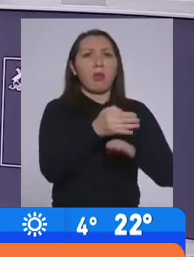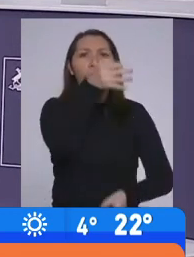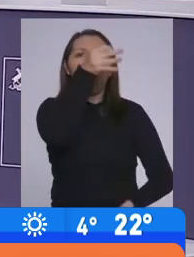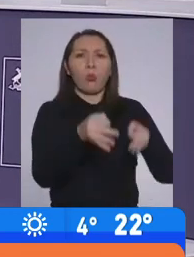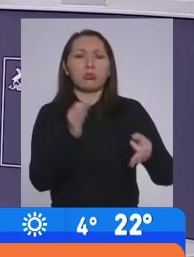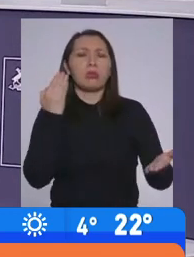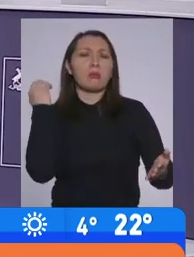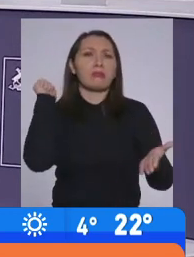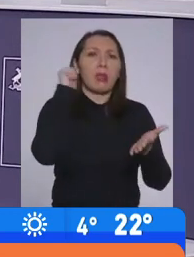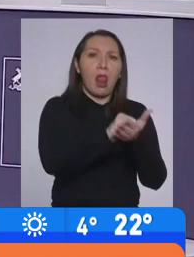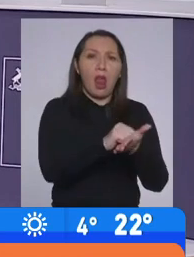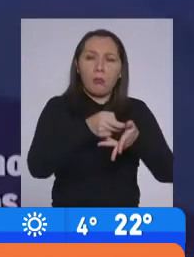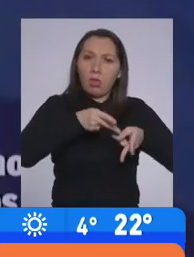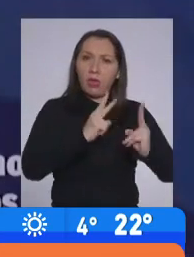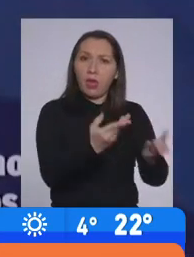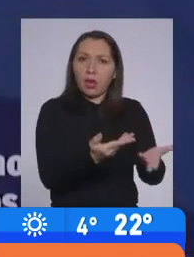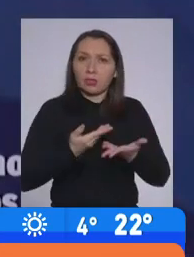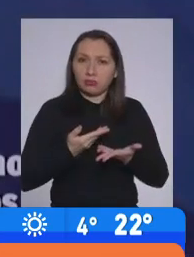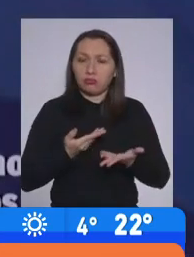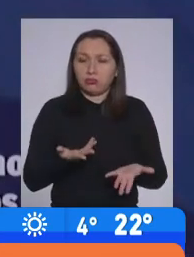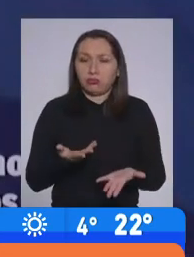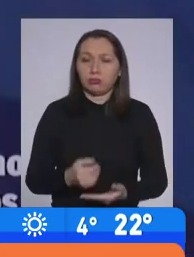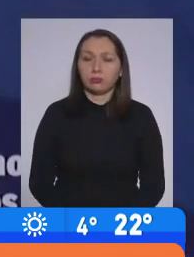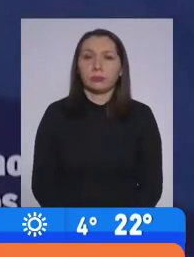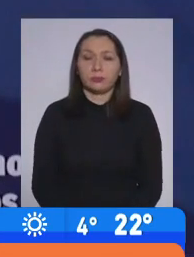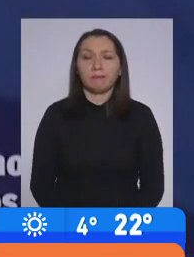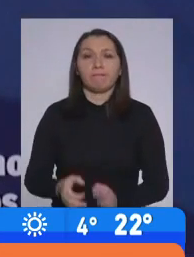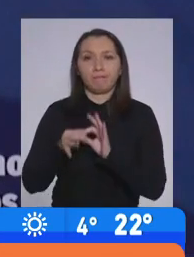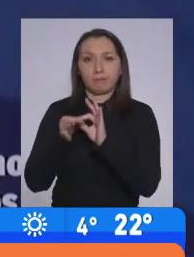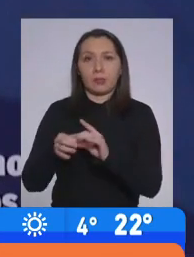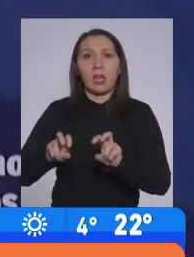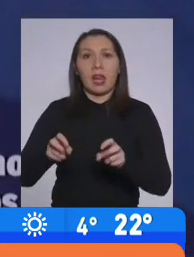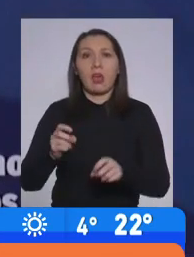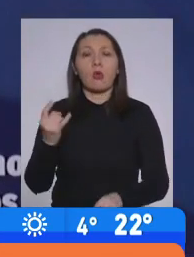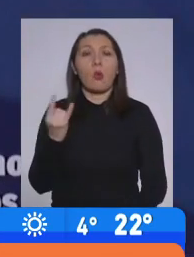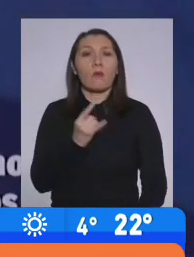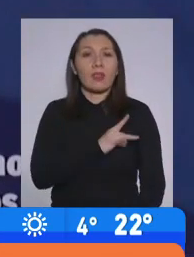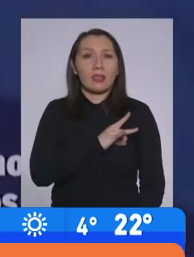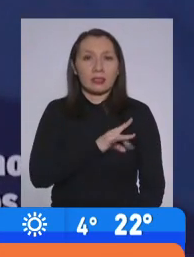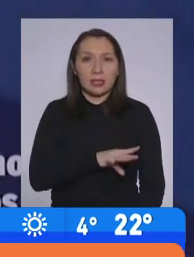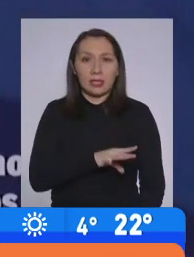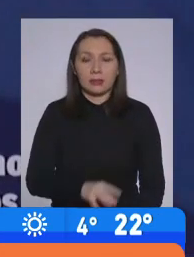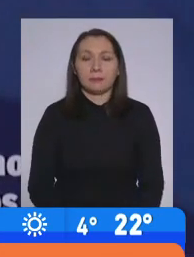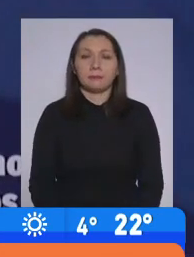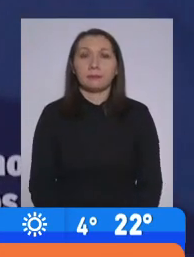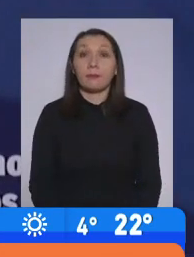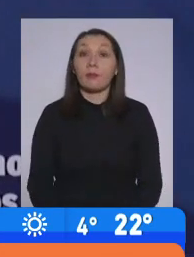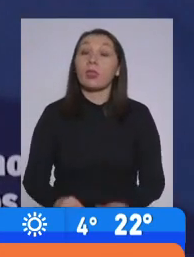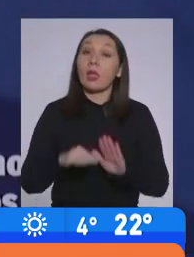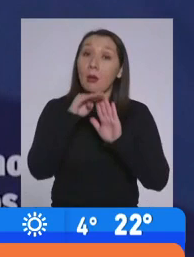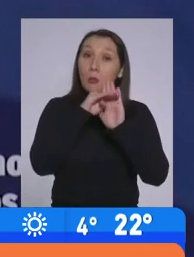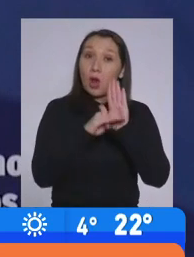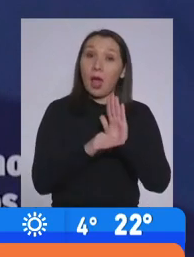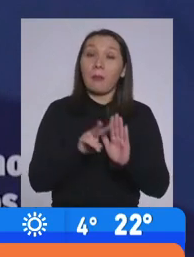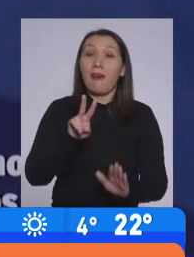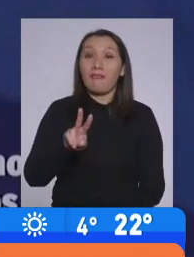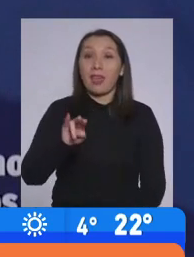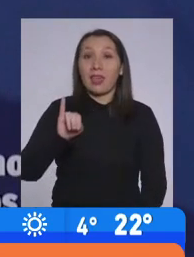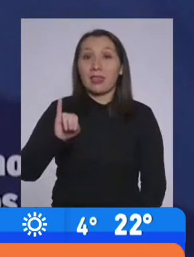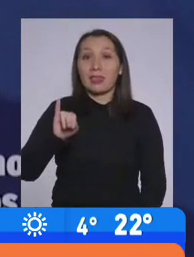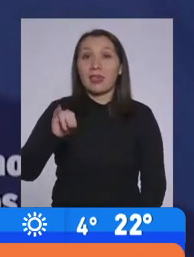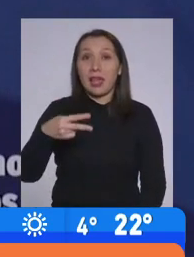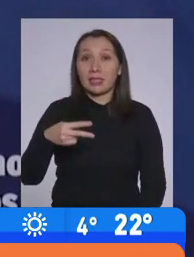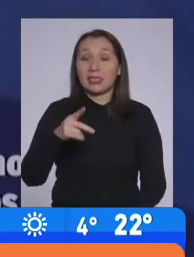para exigir este derecho muchas gracias radio universidad de chile el programa vih/sida